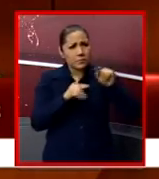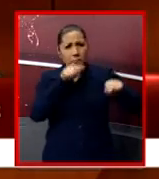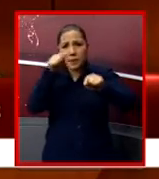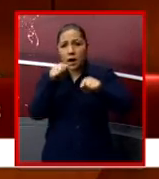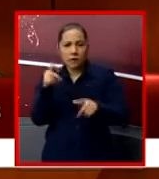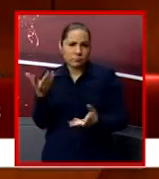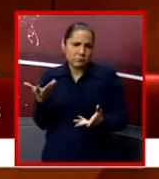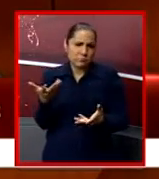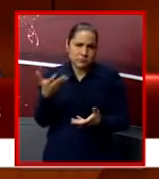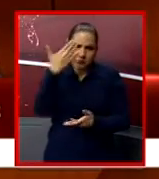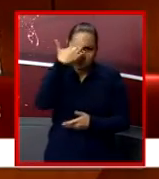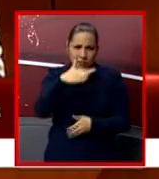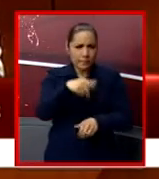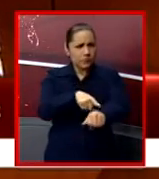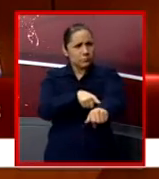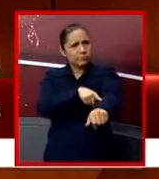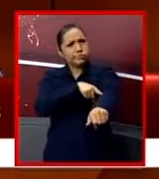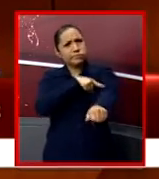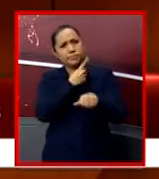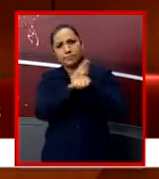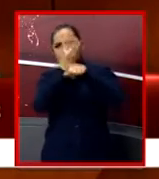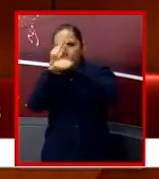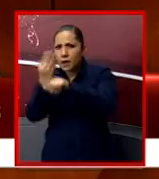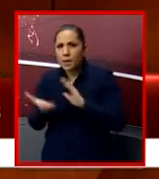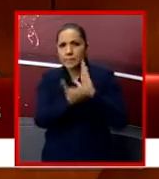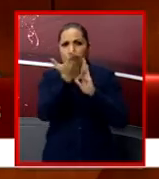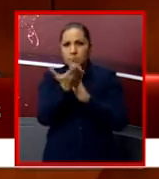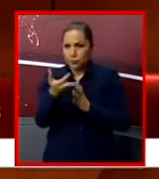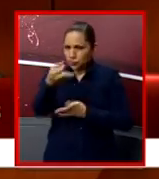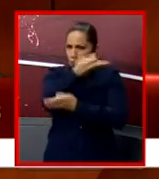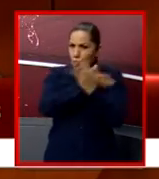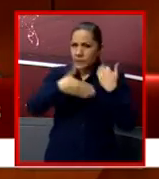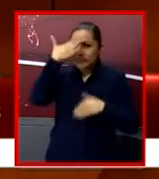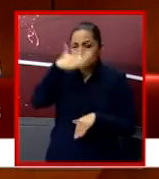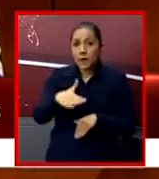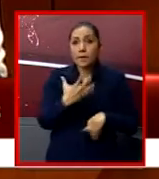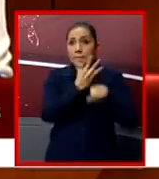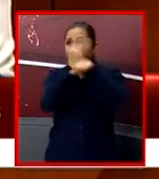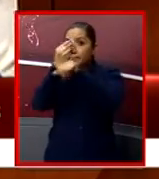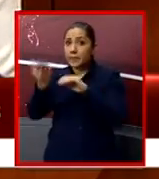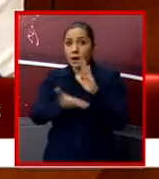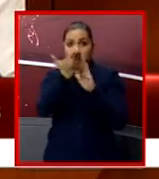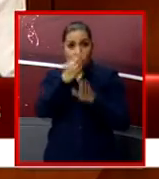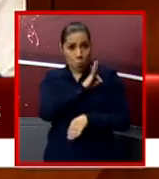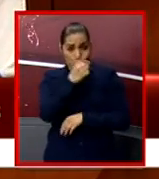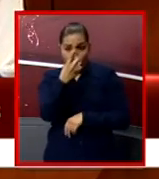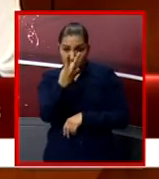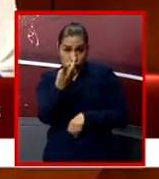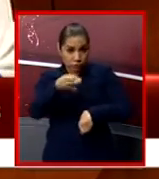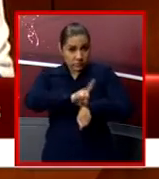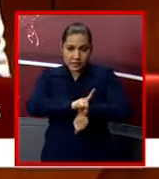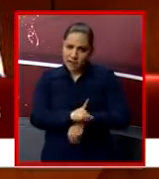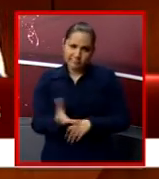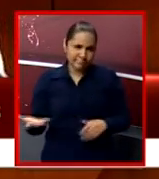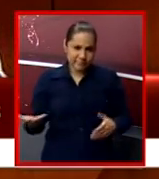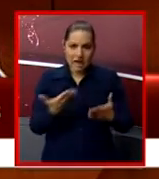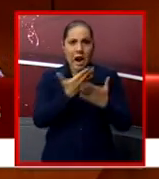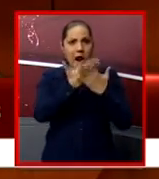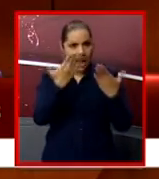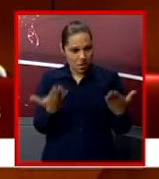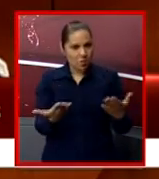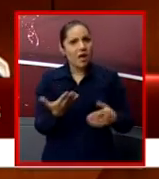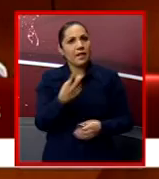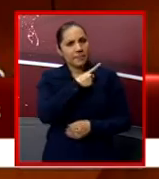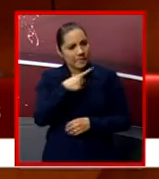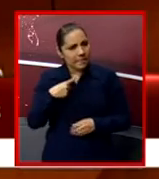puede ser restituida y construida en 1 o 2 días. Hoy se lleva un avance en la dotación de servicios,